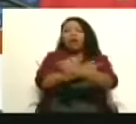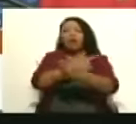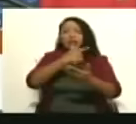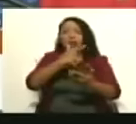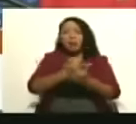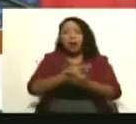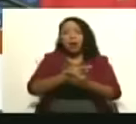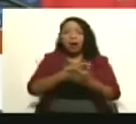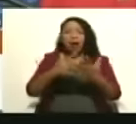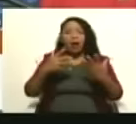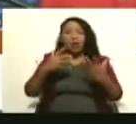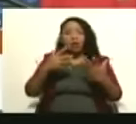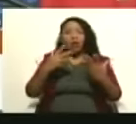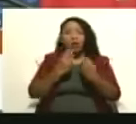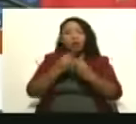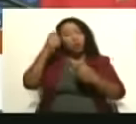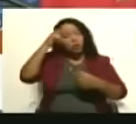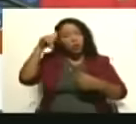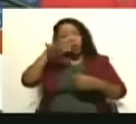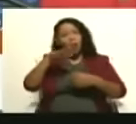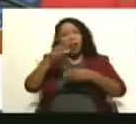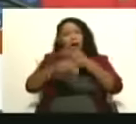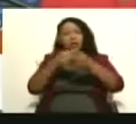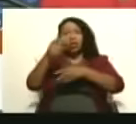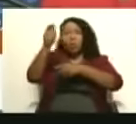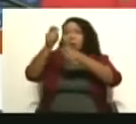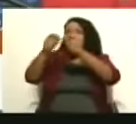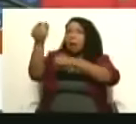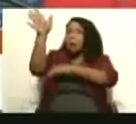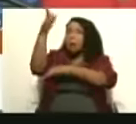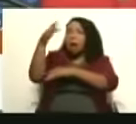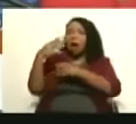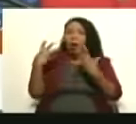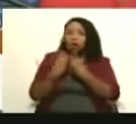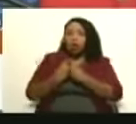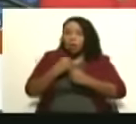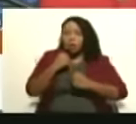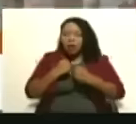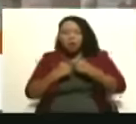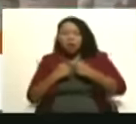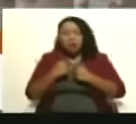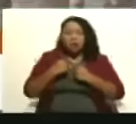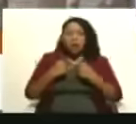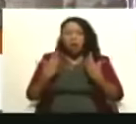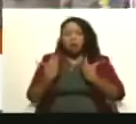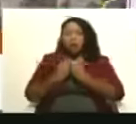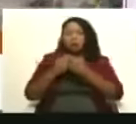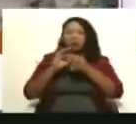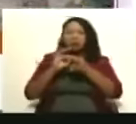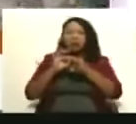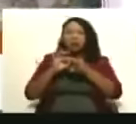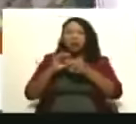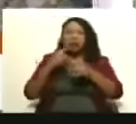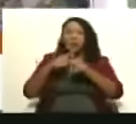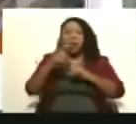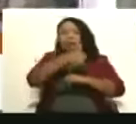pueblo, levantando banderas, corriendo, les choca. Pero bueno, cada quien